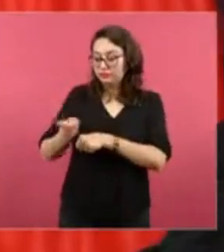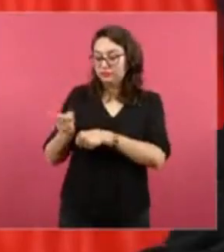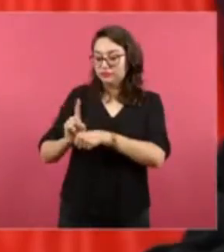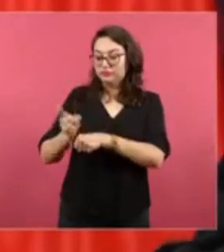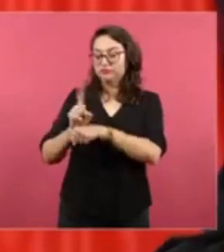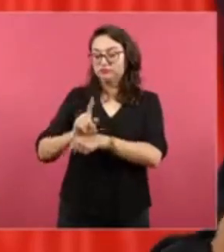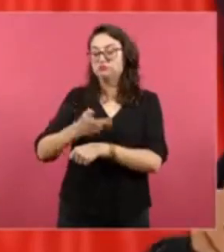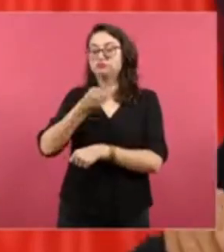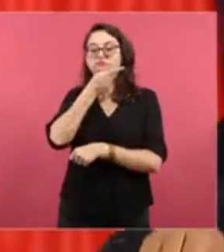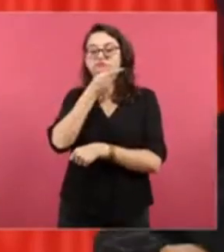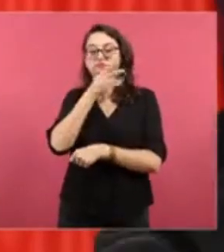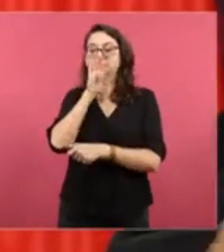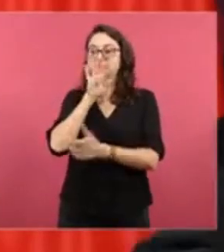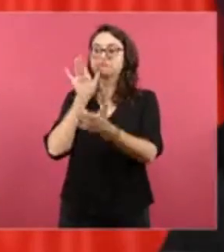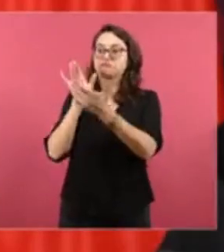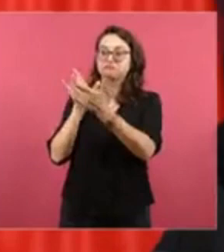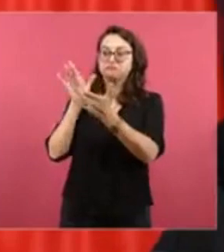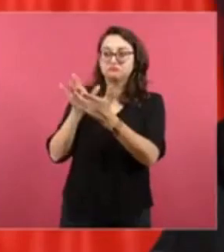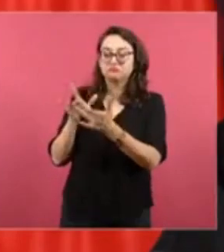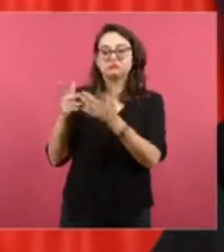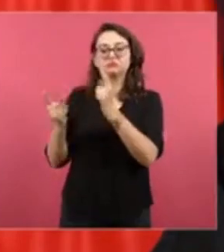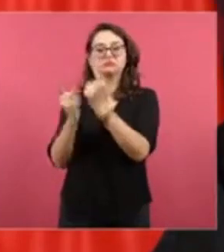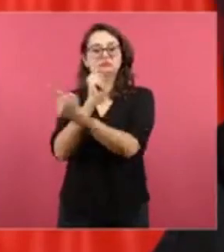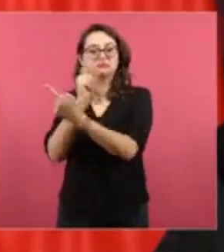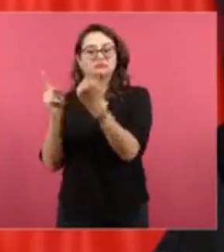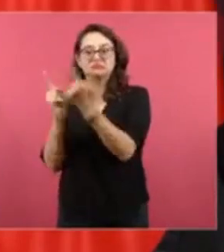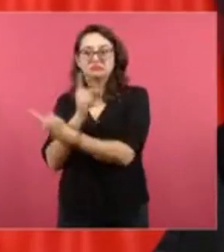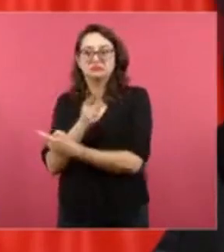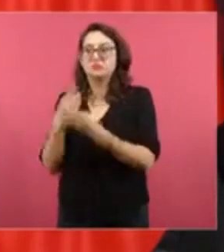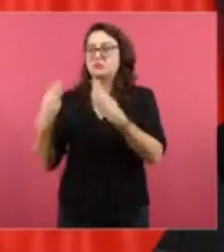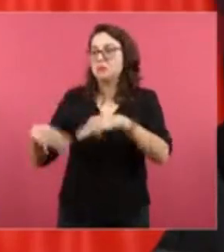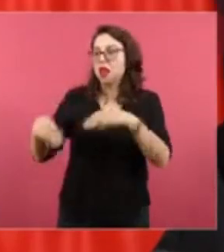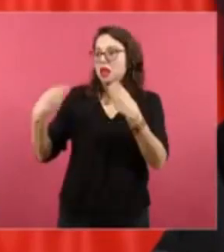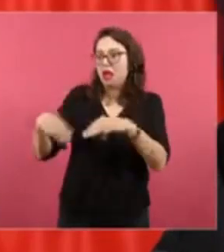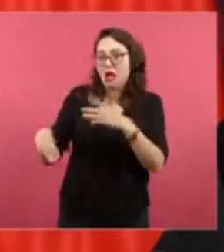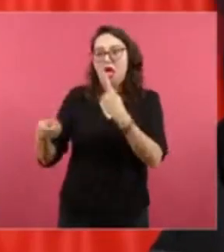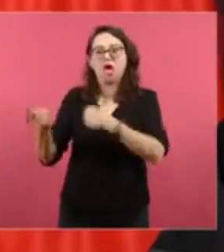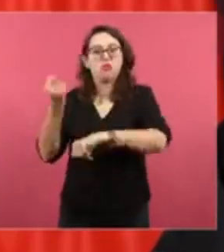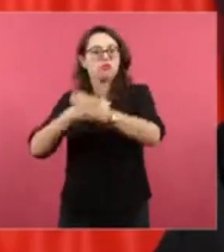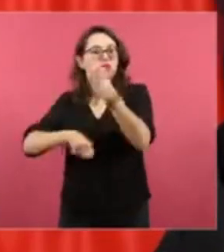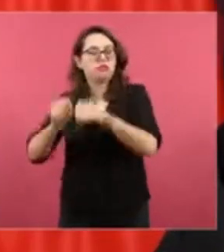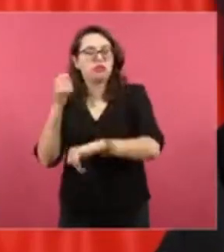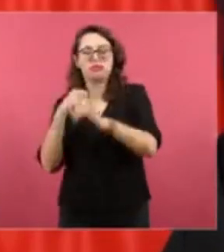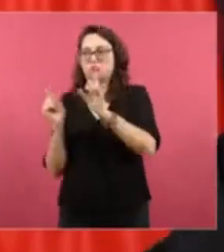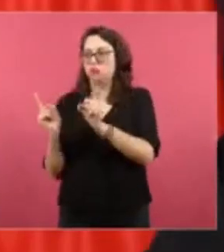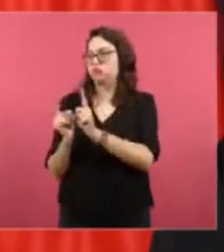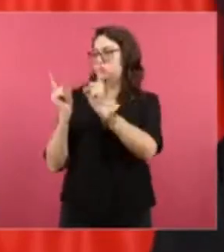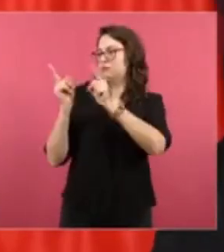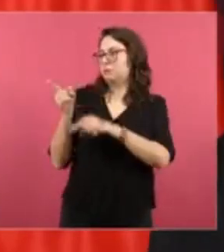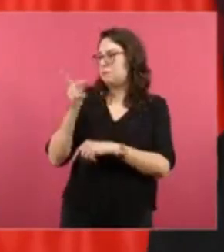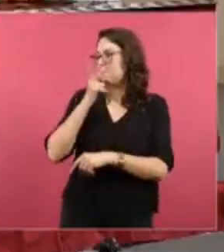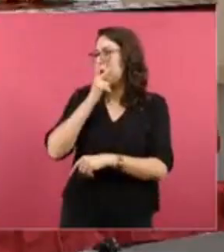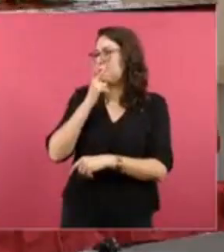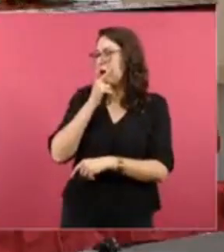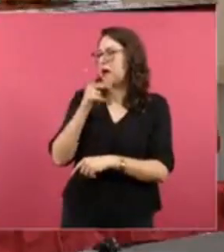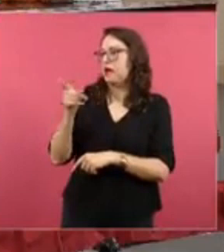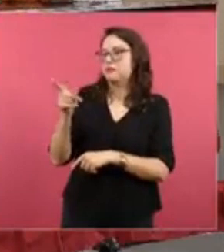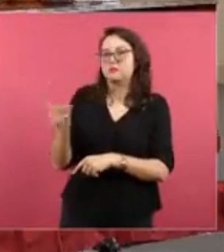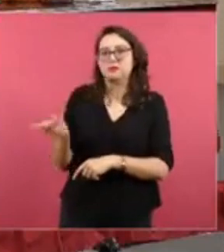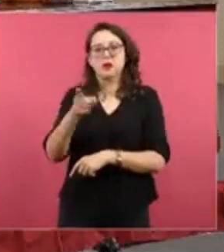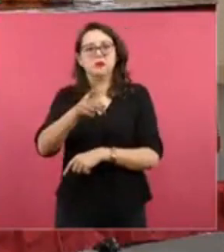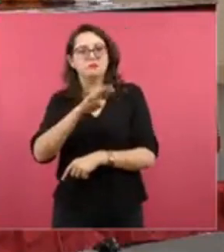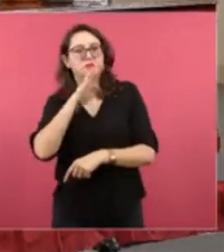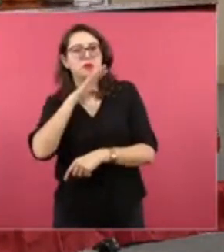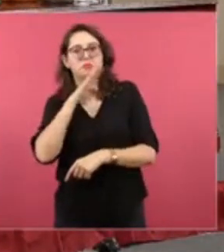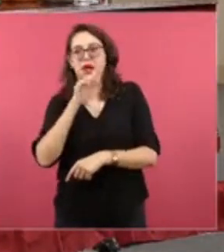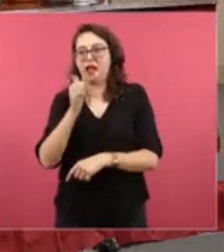contacto con los padres de familia. En el mercado, en la esquina, cuando vamos a comprar algún producto, en el metro